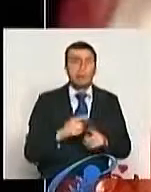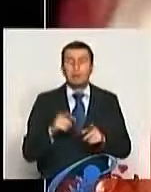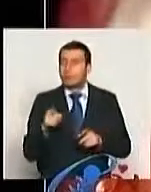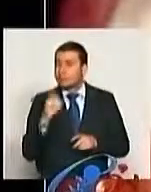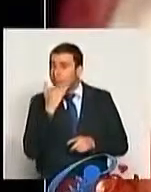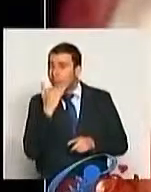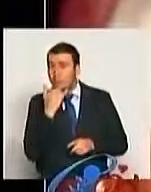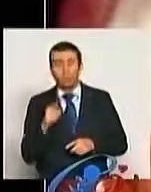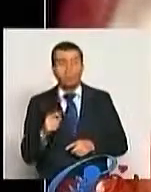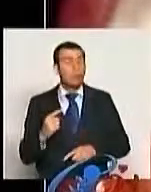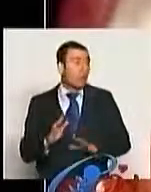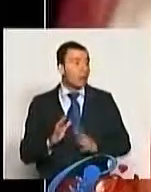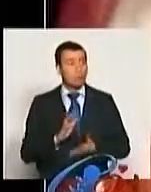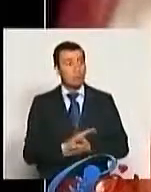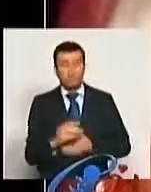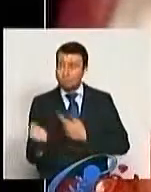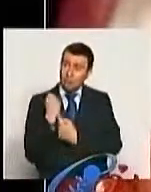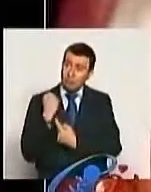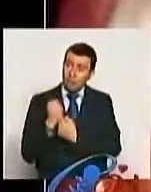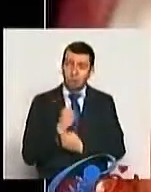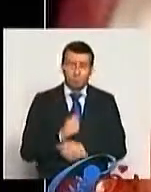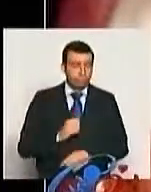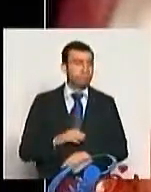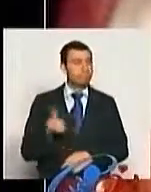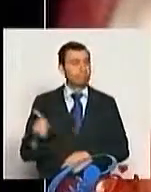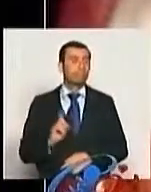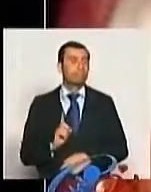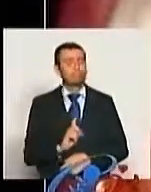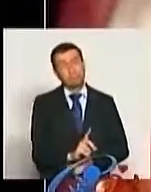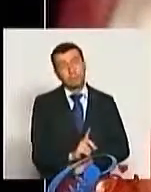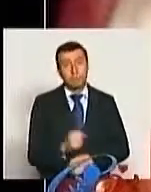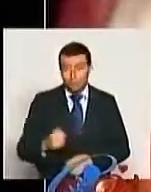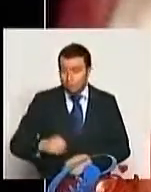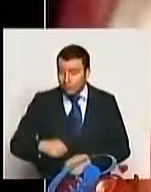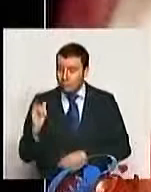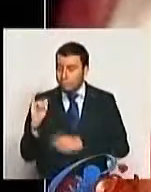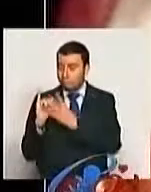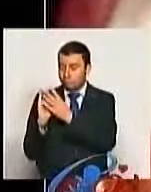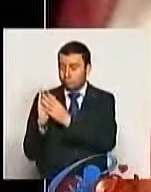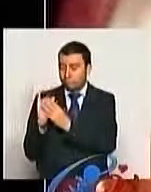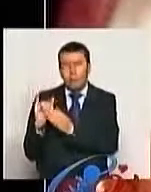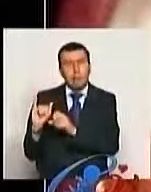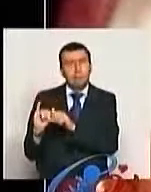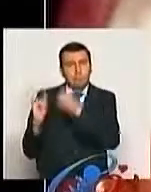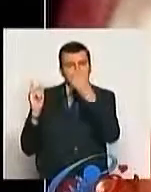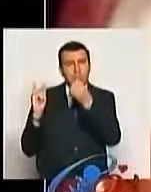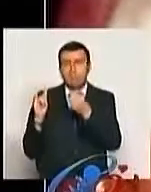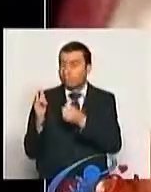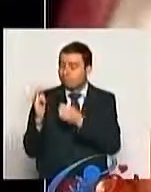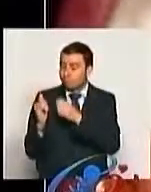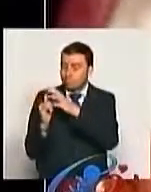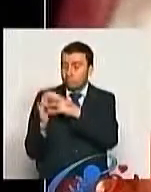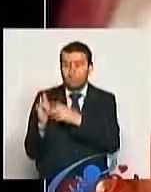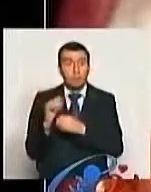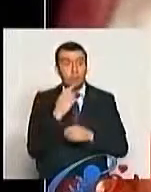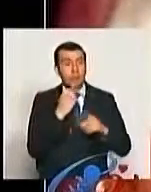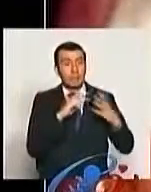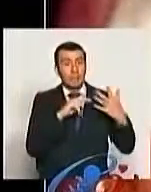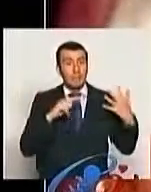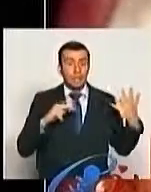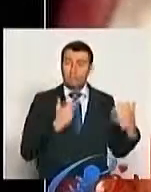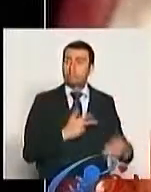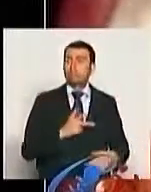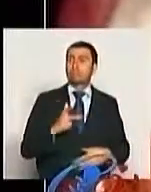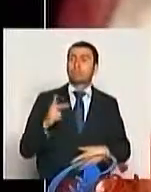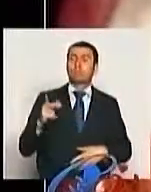rompe este endometrioma, hace un abdomen totalmente agudo, es remitida de la ciudad de Santa Rosa, y la